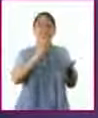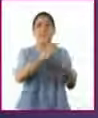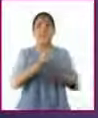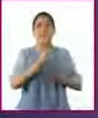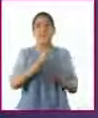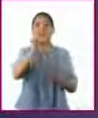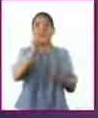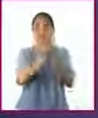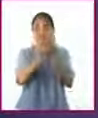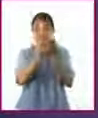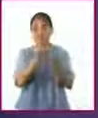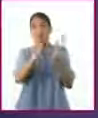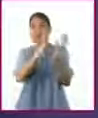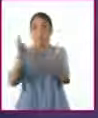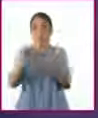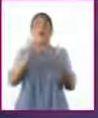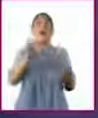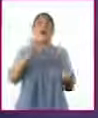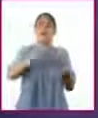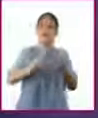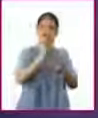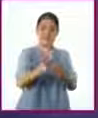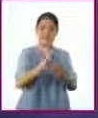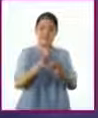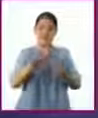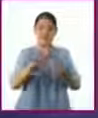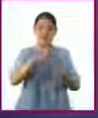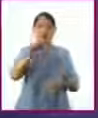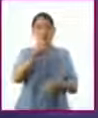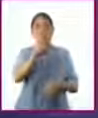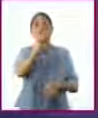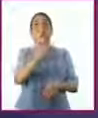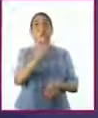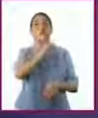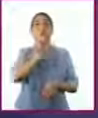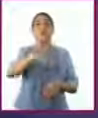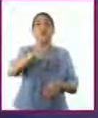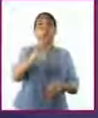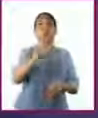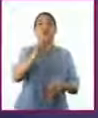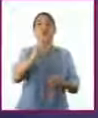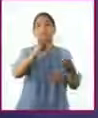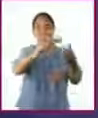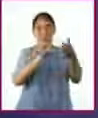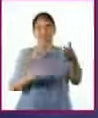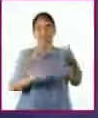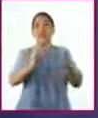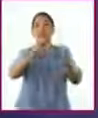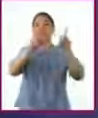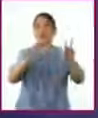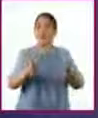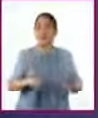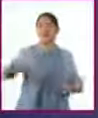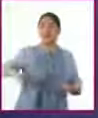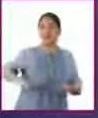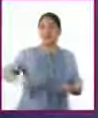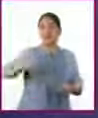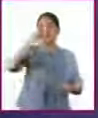las bibliotecas digitales en Internet. Ahí también podrán encontrar textos interesantes de nuestros